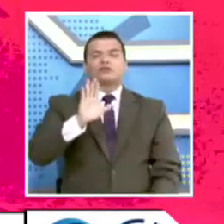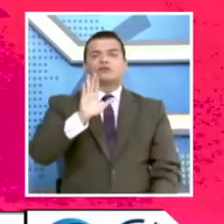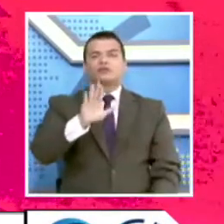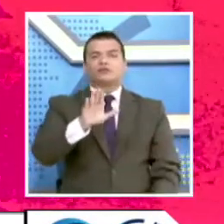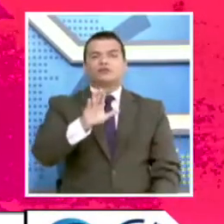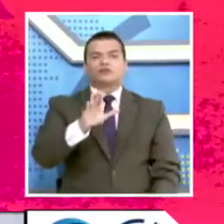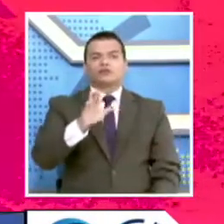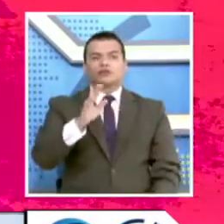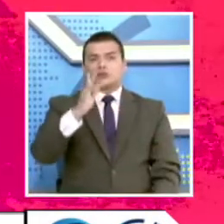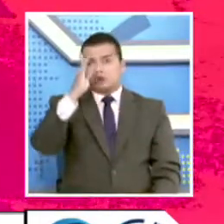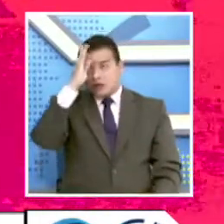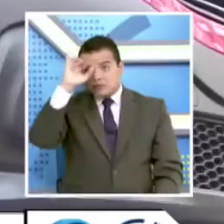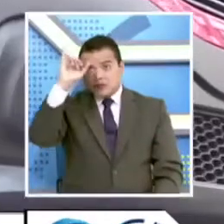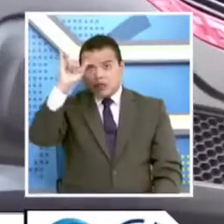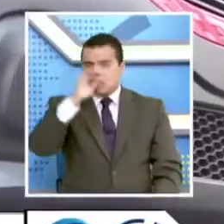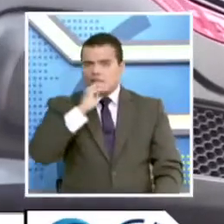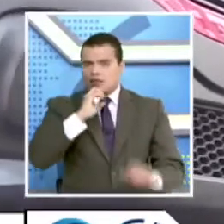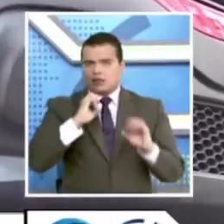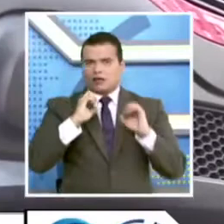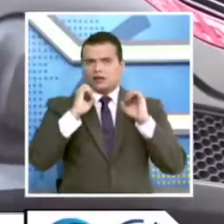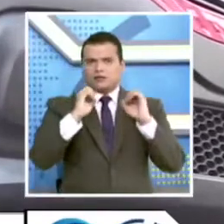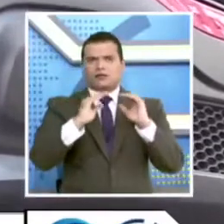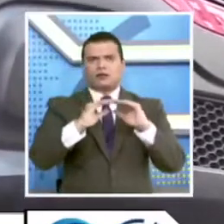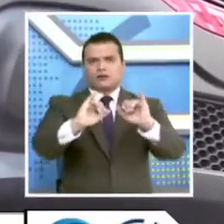ser hospitalizados o algún tratamiento